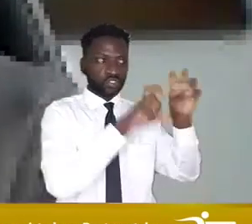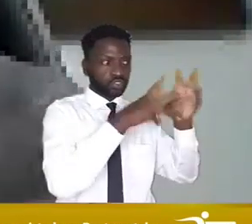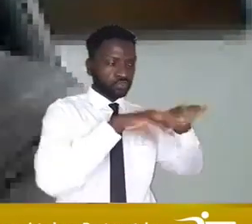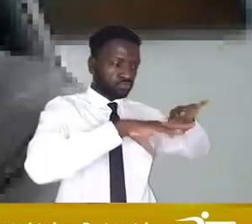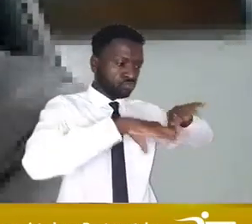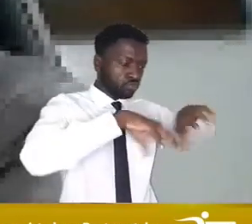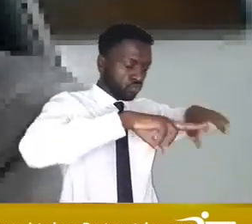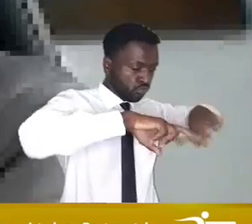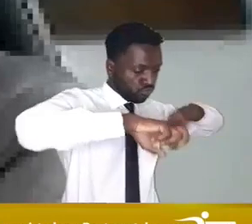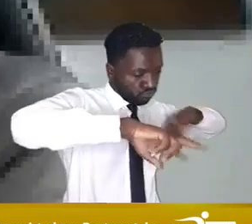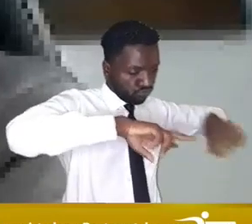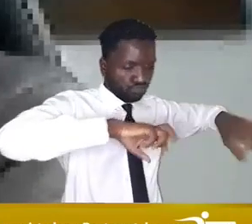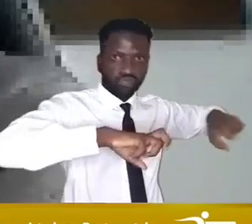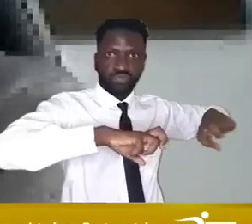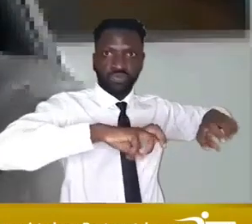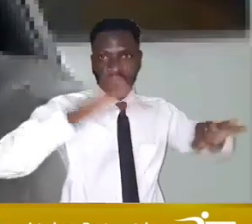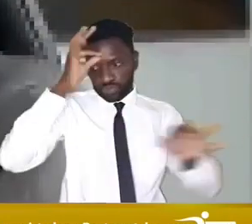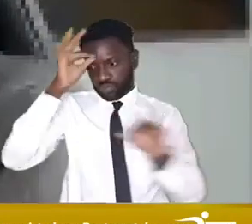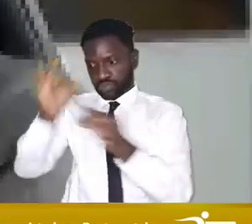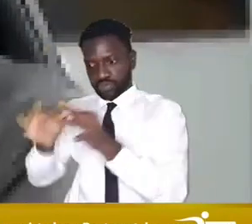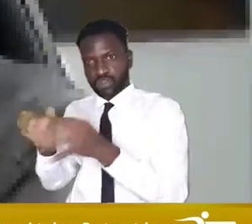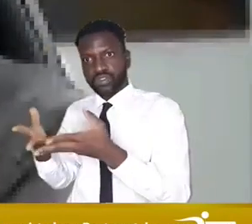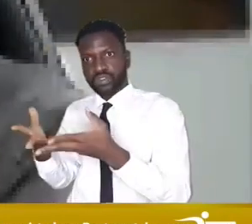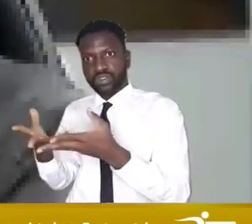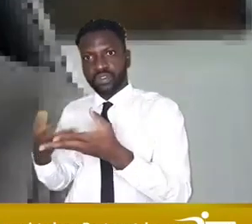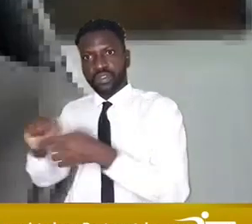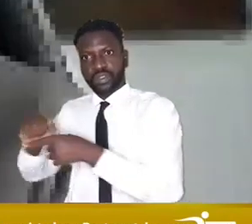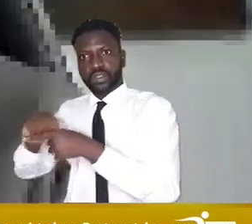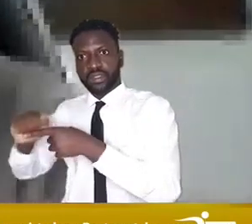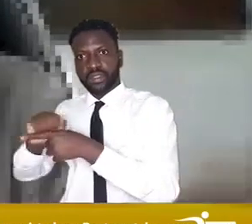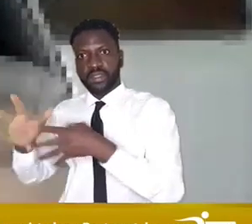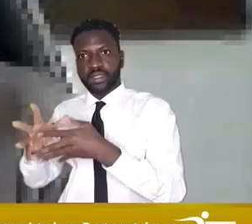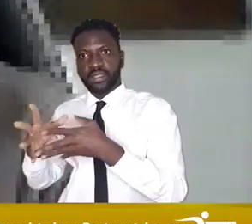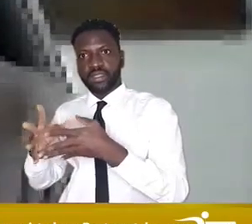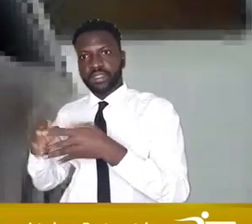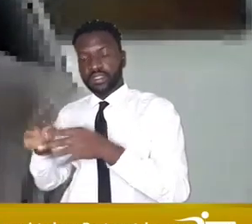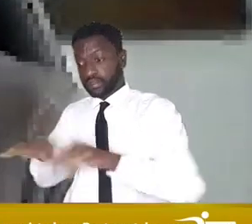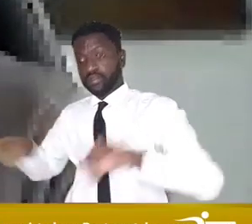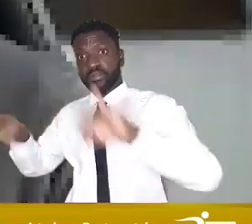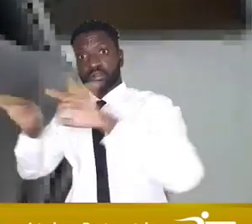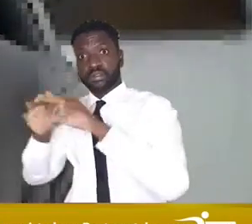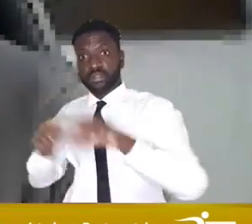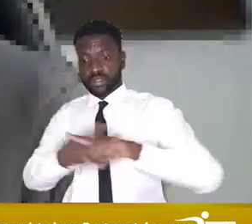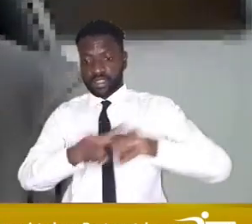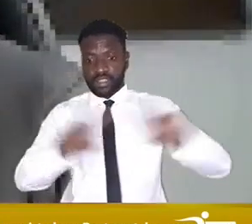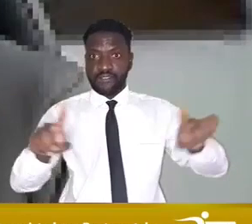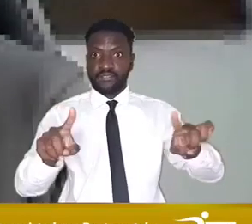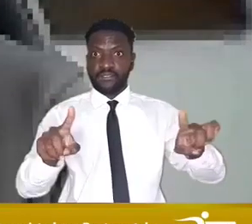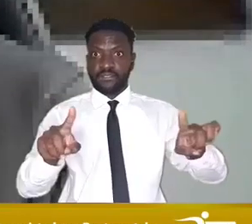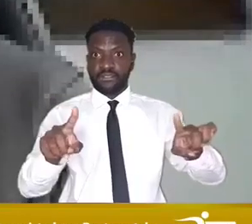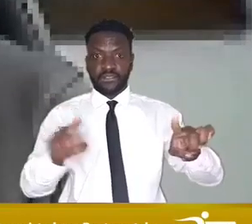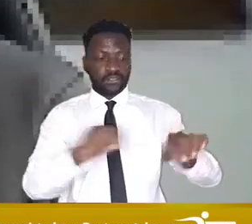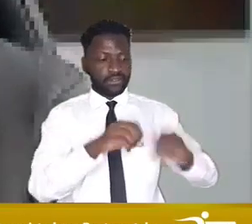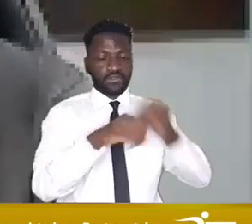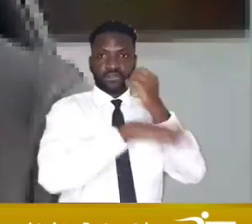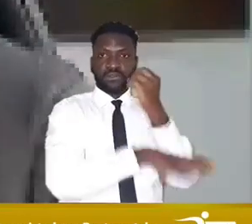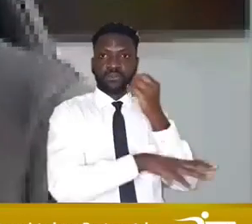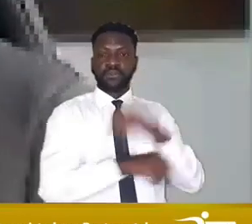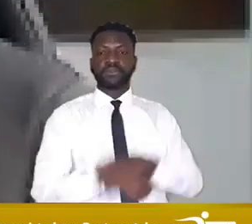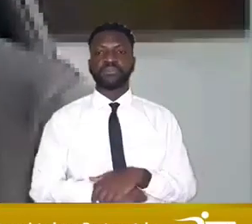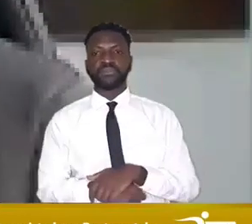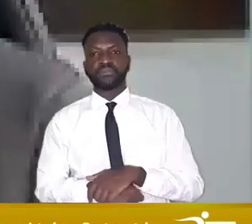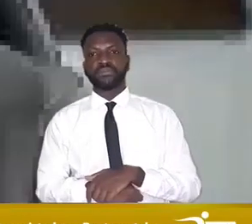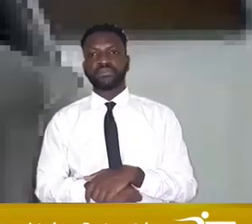y la fe, como si fuera una práctica esencial que no tiene nada que ver con la doctrina. Pero la doctrina